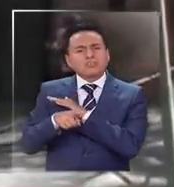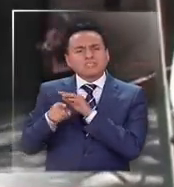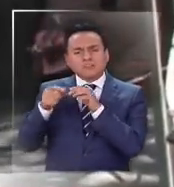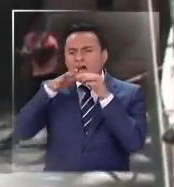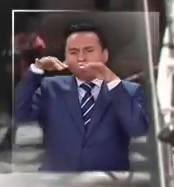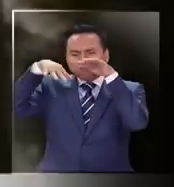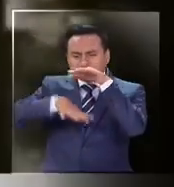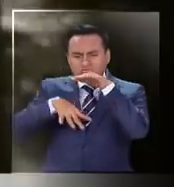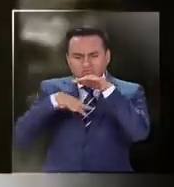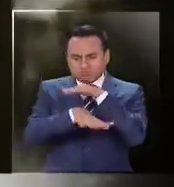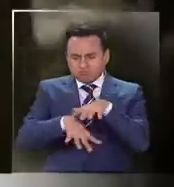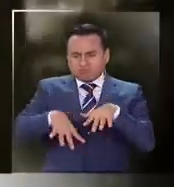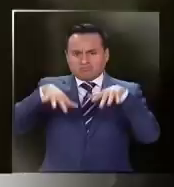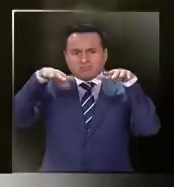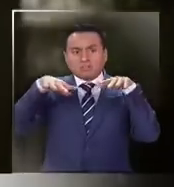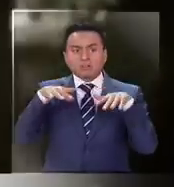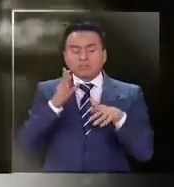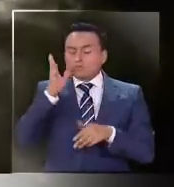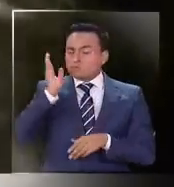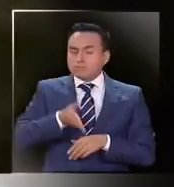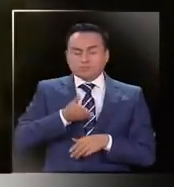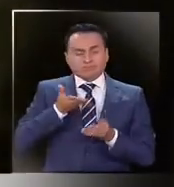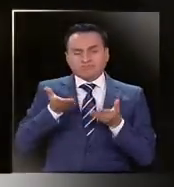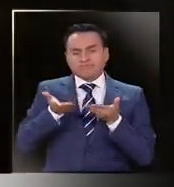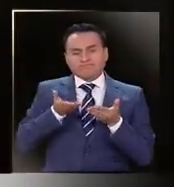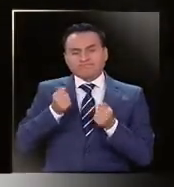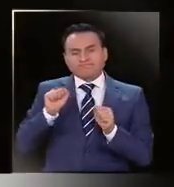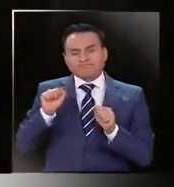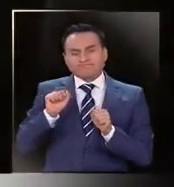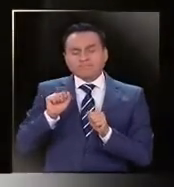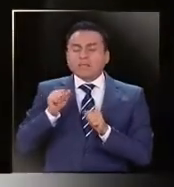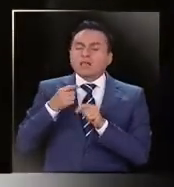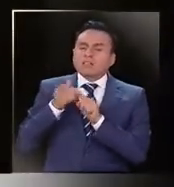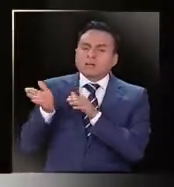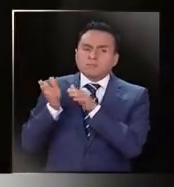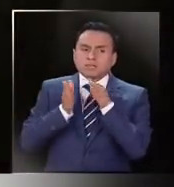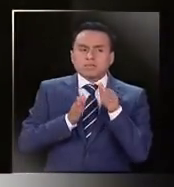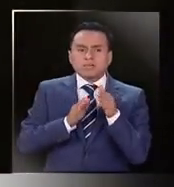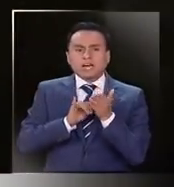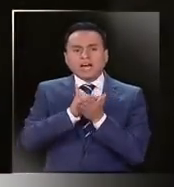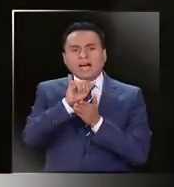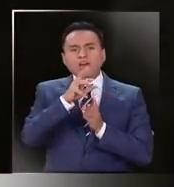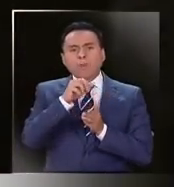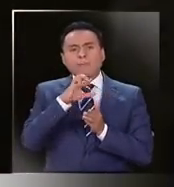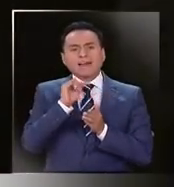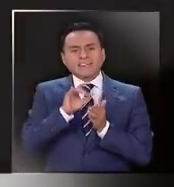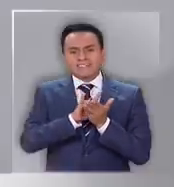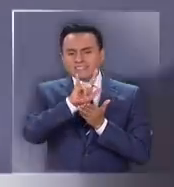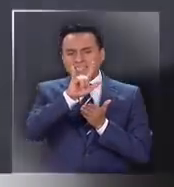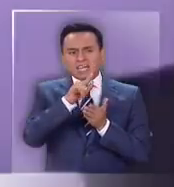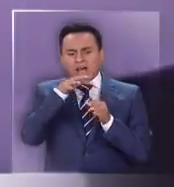graves inundaciones, lo que obligó a la suspensión del servicio. Por otro lado, en Aeroparque,